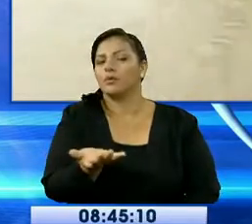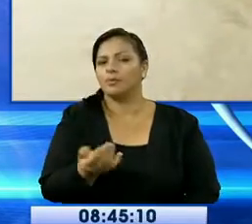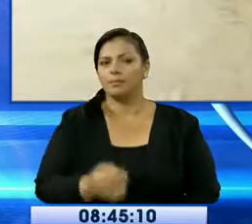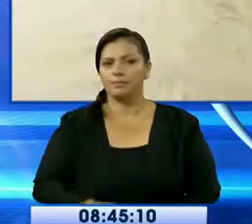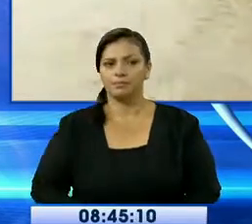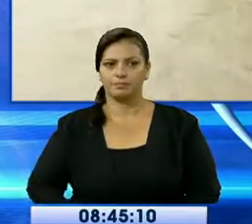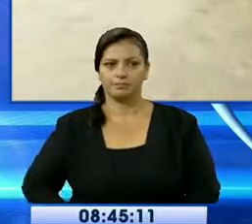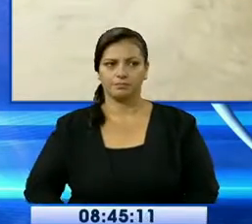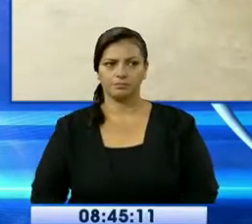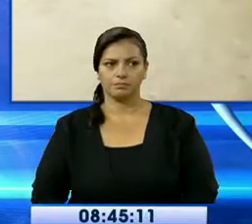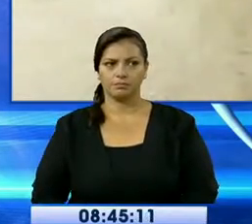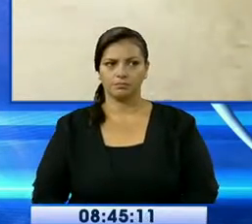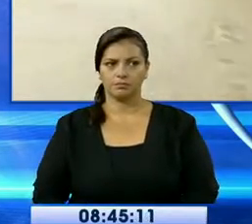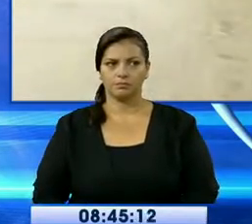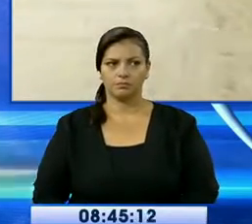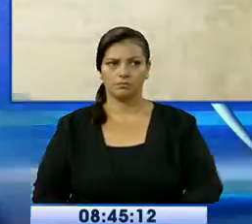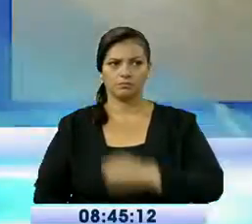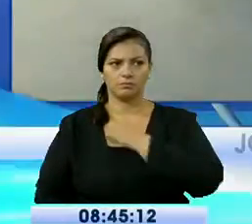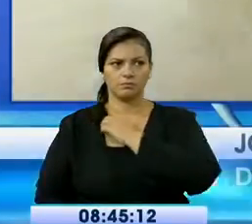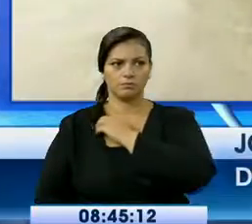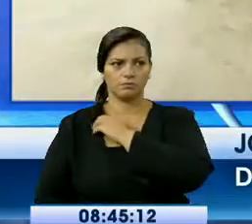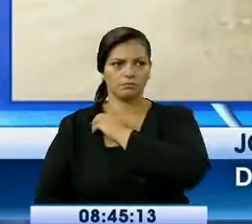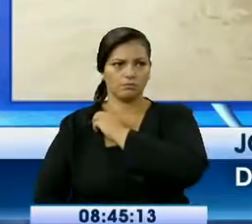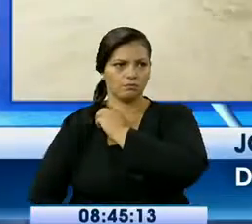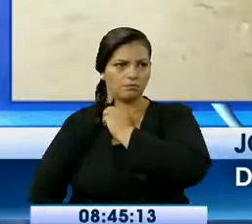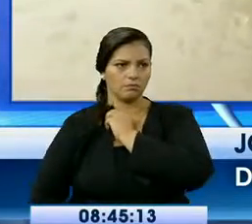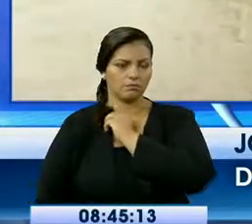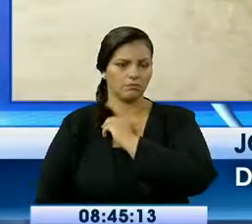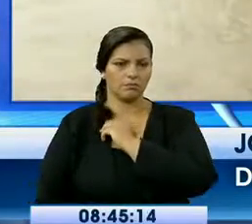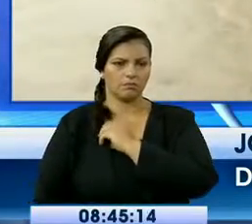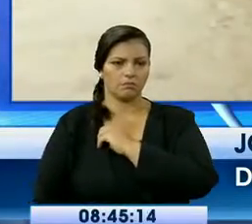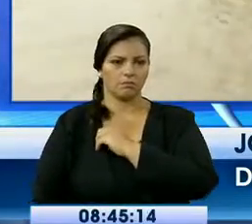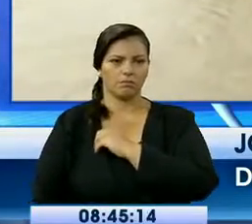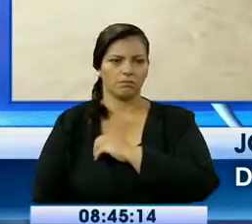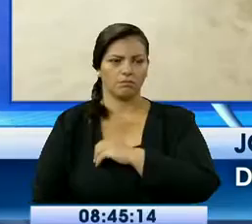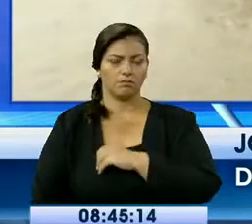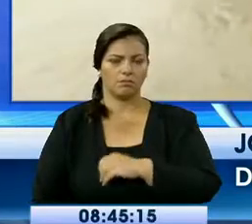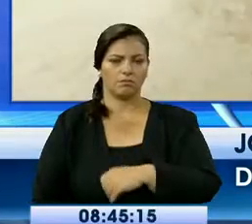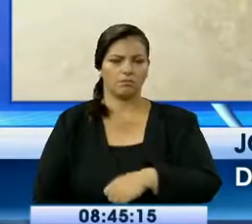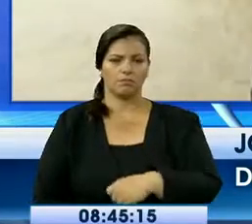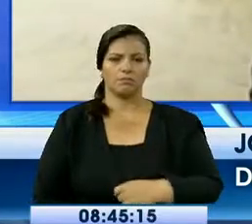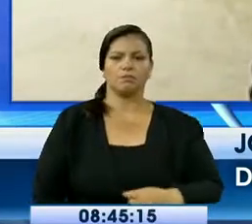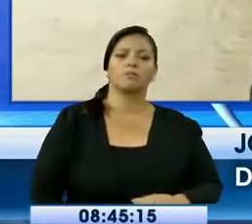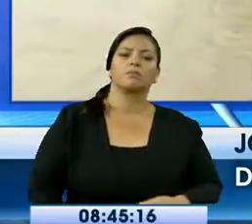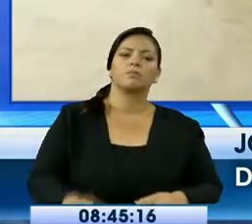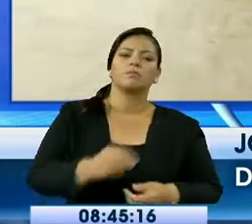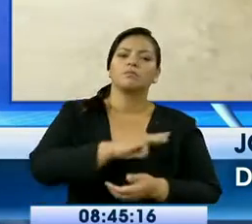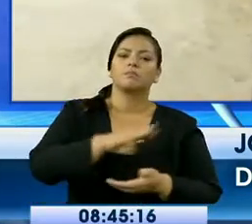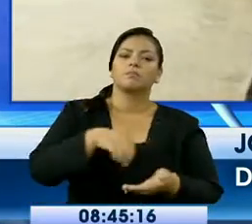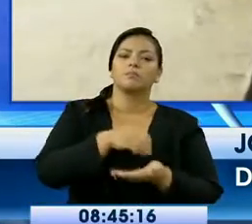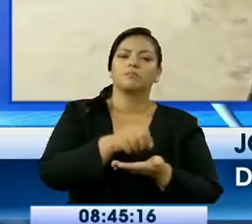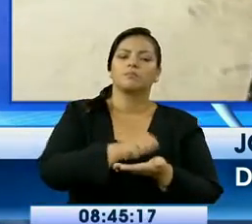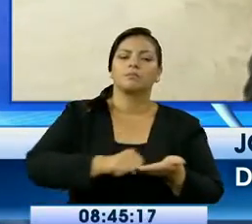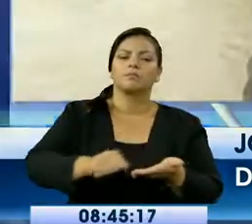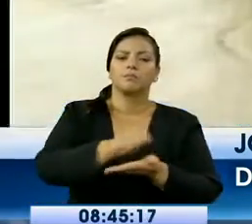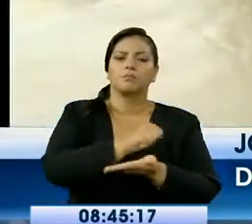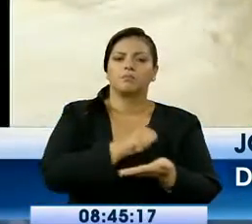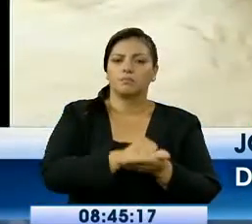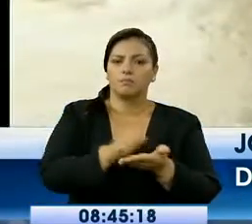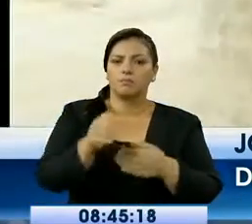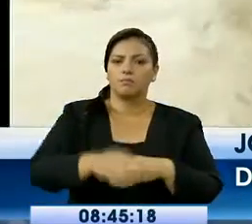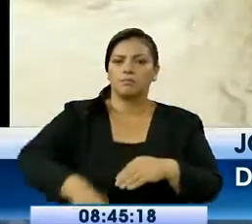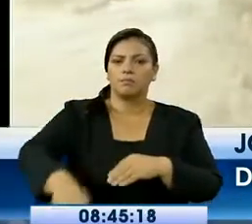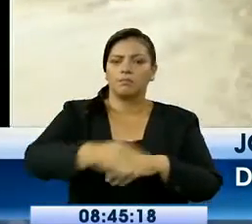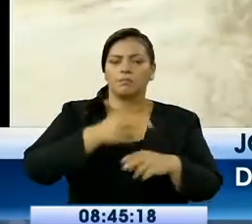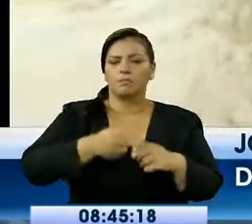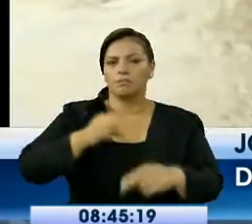Ah, bueno, creo que no tiene apuntador. Así ¿no? es, compañeros, nosotros seguimos desde la cooperativa María Paidal, ahí al está. Norte de la ciudad de Guayaquil, específicamente en